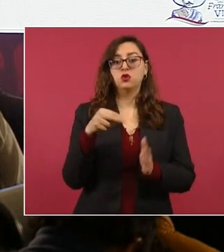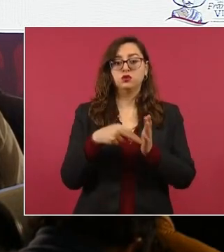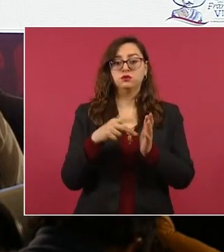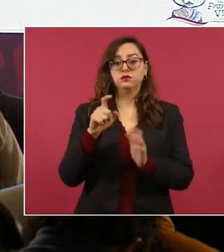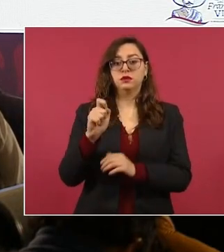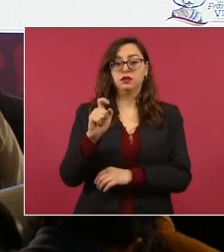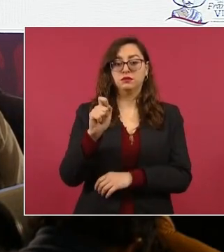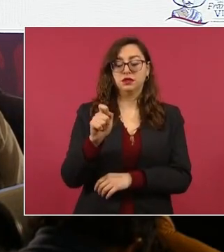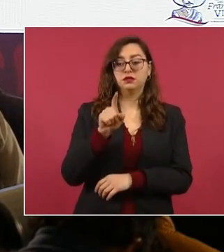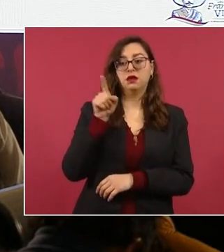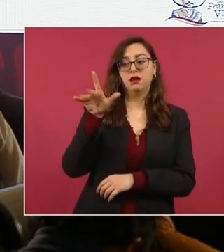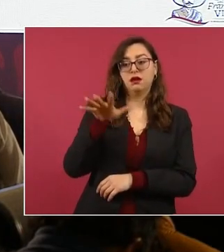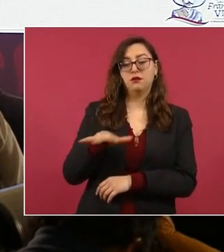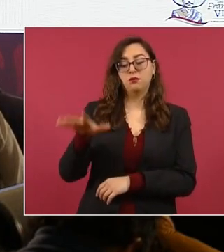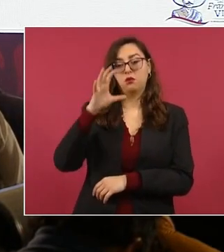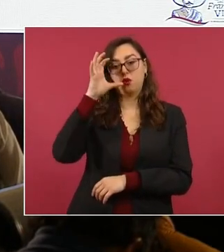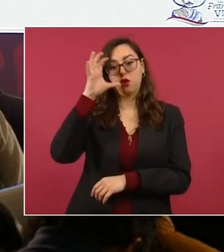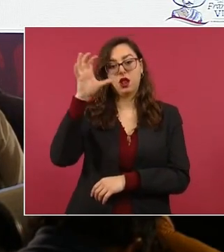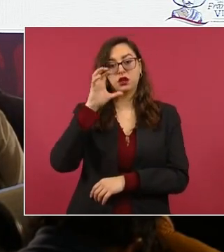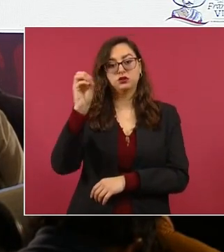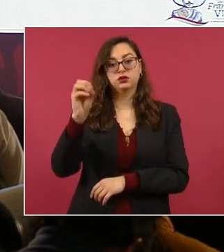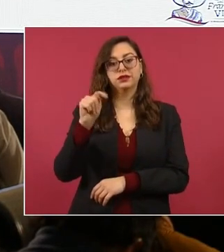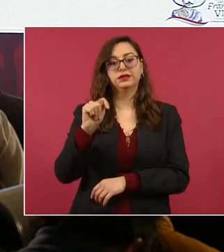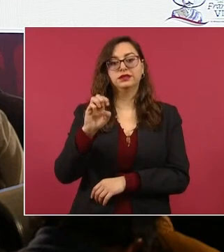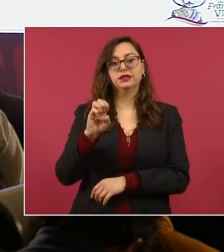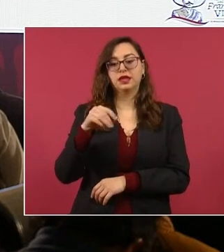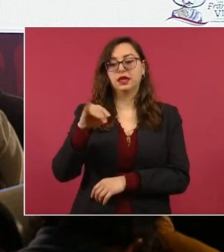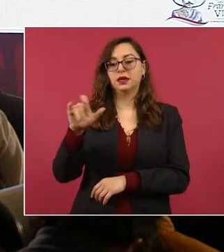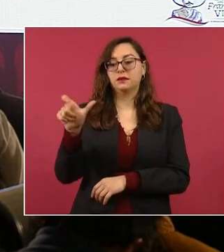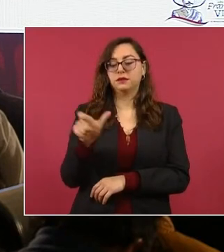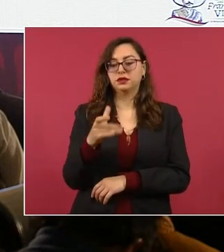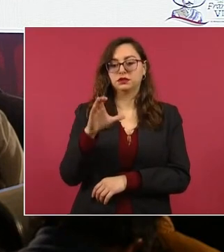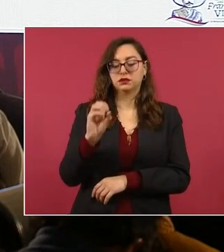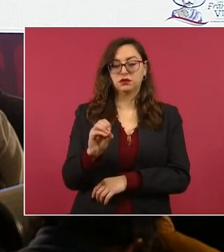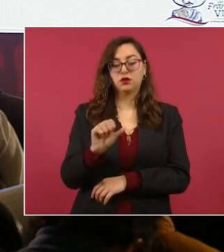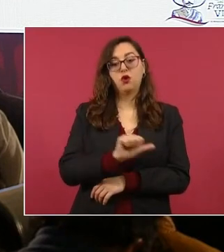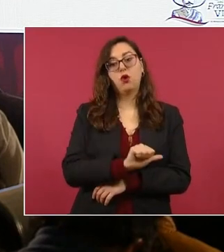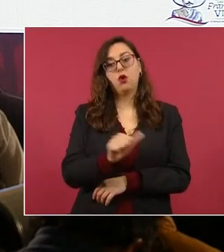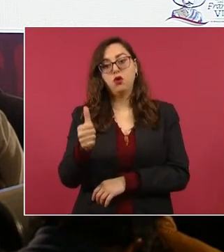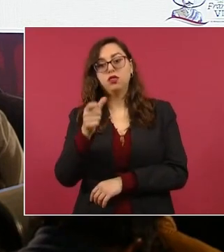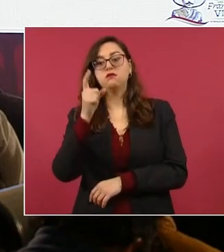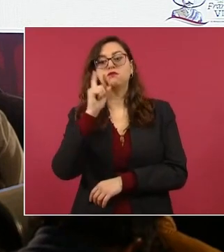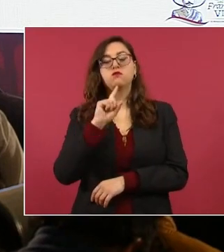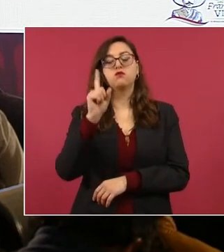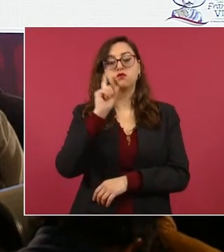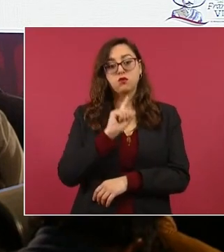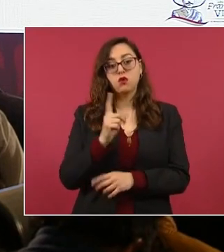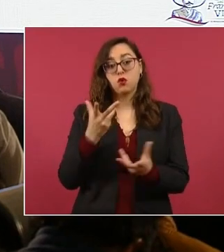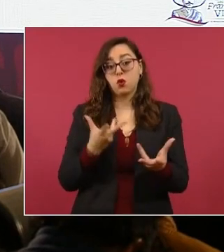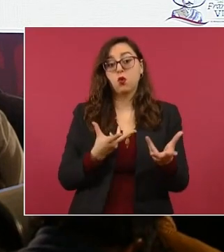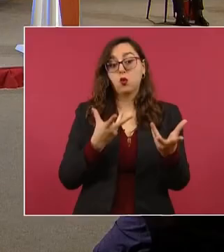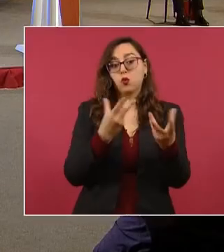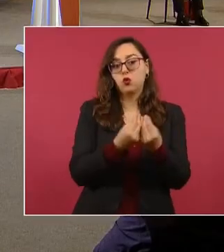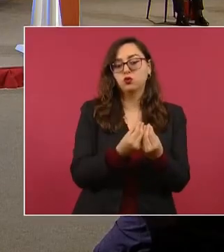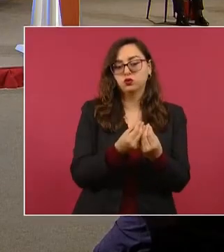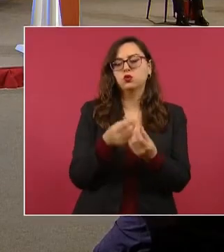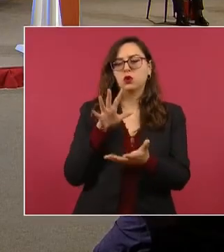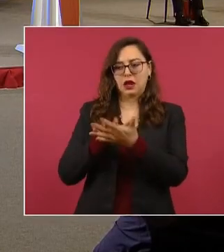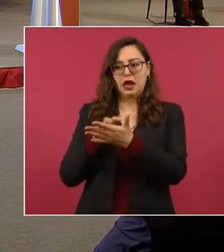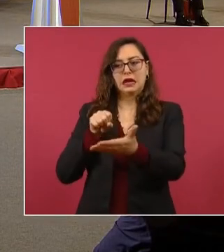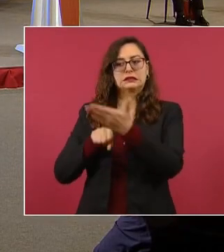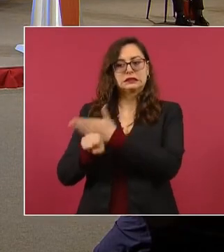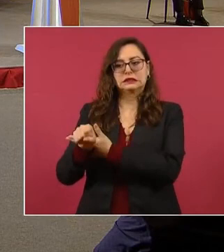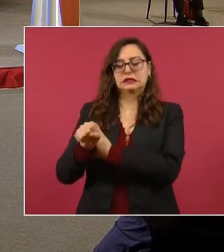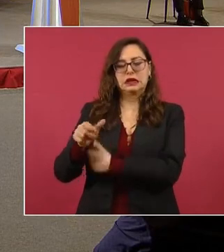en Temixco, Morelos. Hay una cómplice que aún se encuentra detenida, Betsabé N., y aún también se